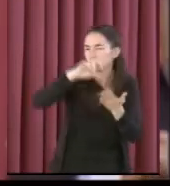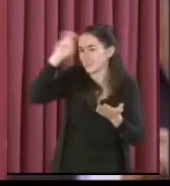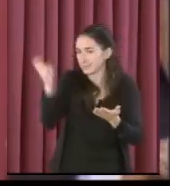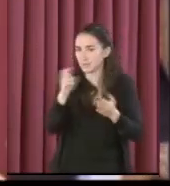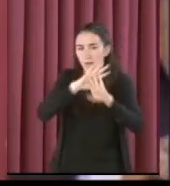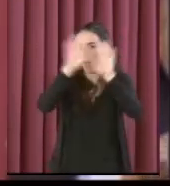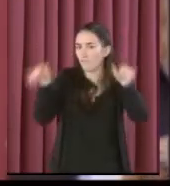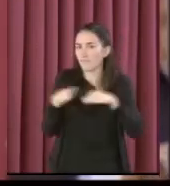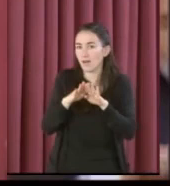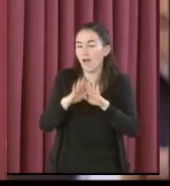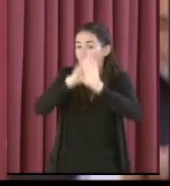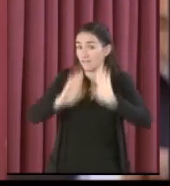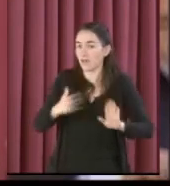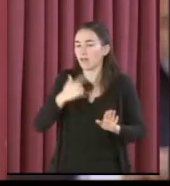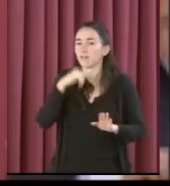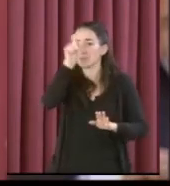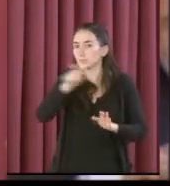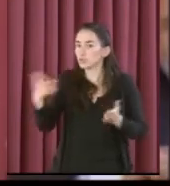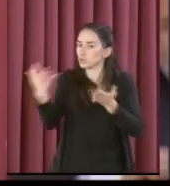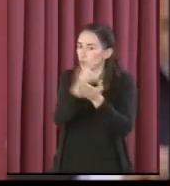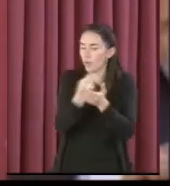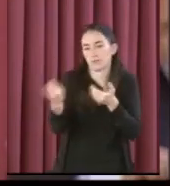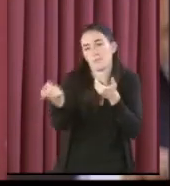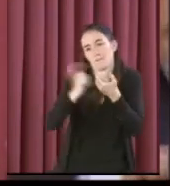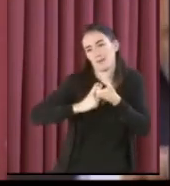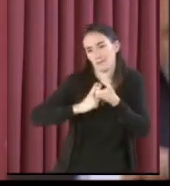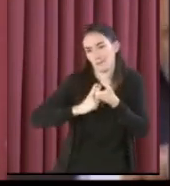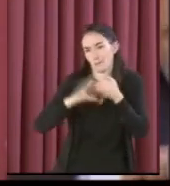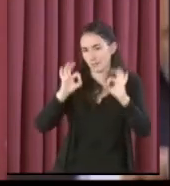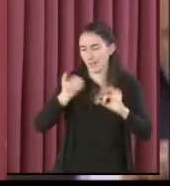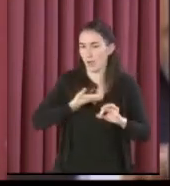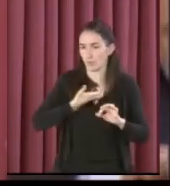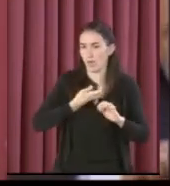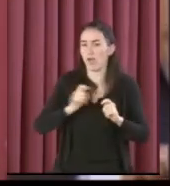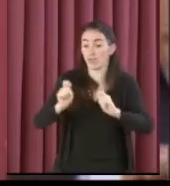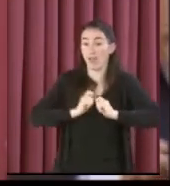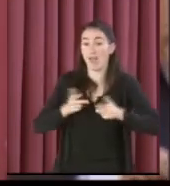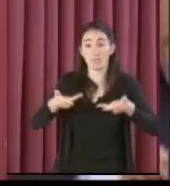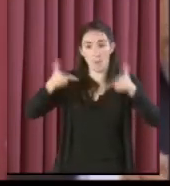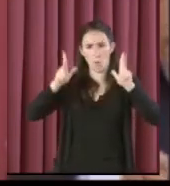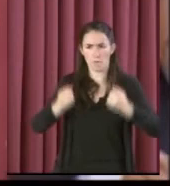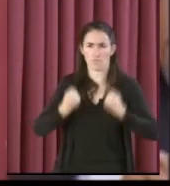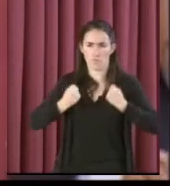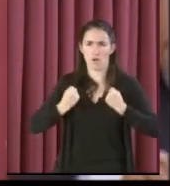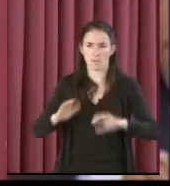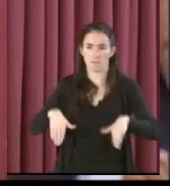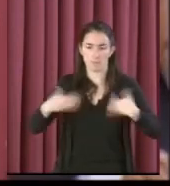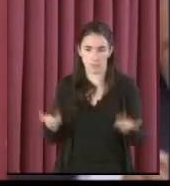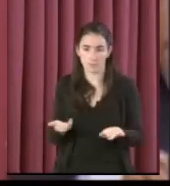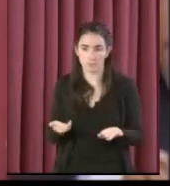de los ciudadanos en los asuntos públicos de Logroño. Fortalecer la democracia. La razón es muy sencilla.